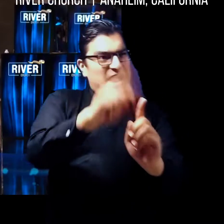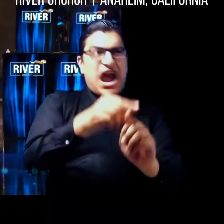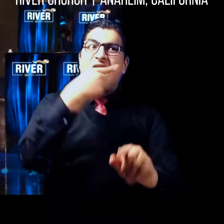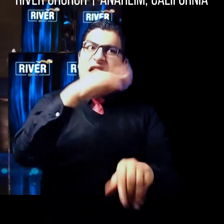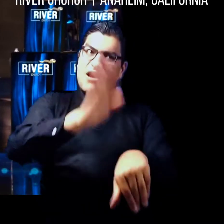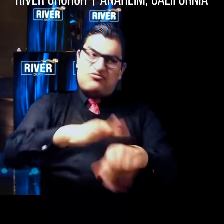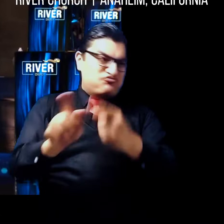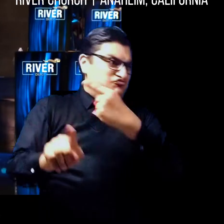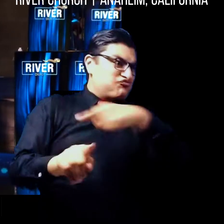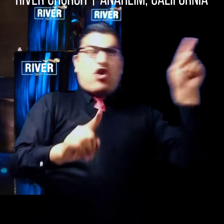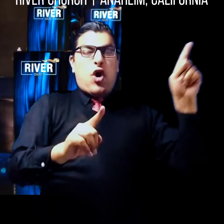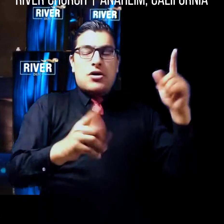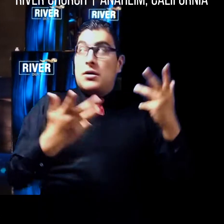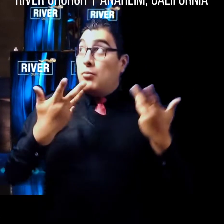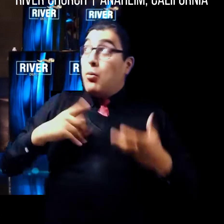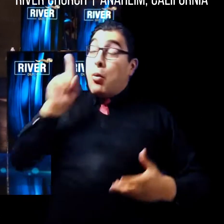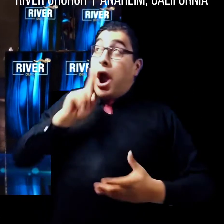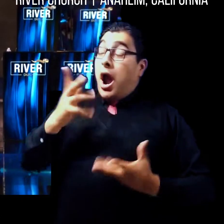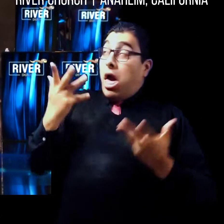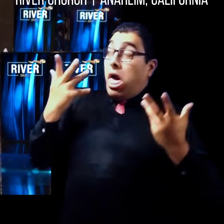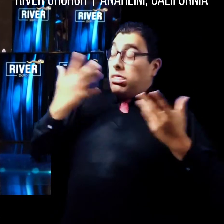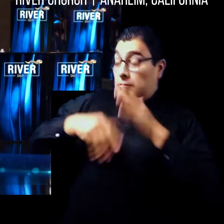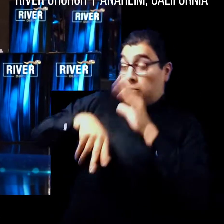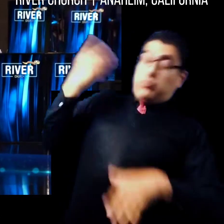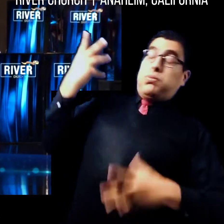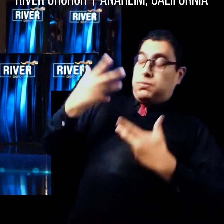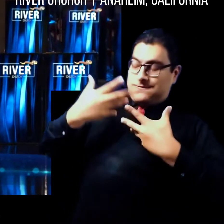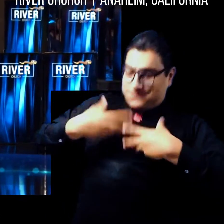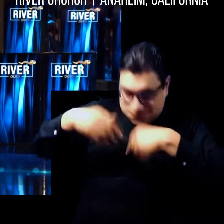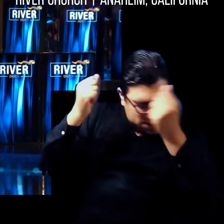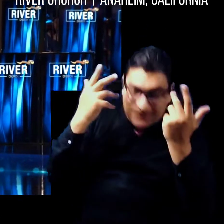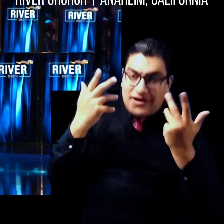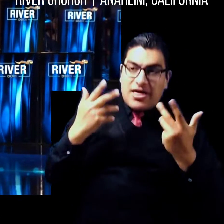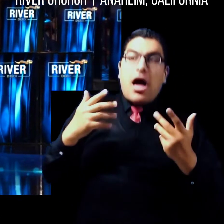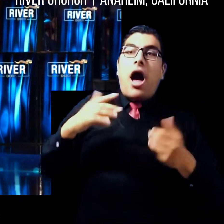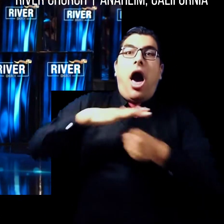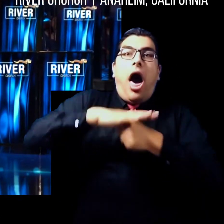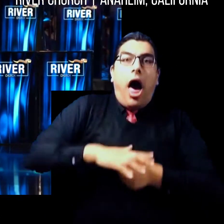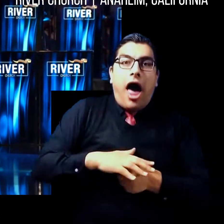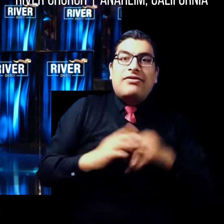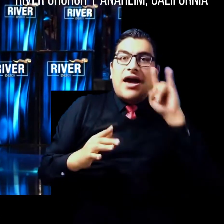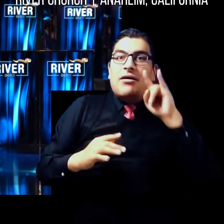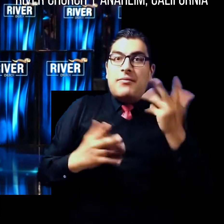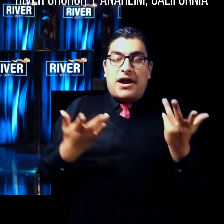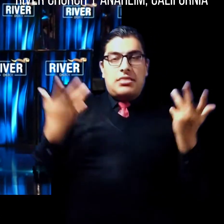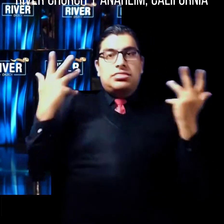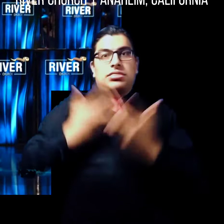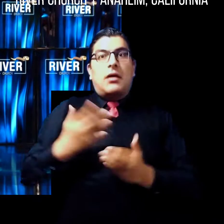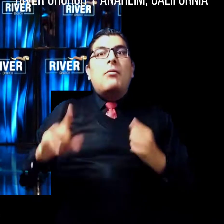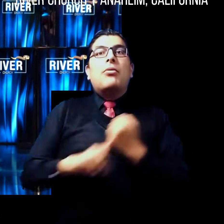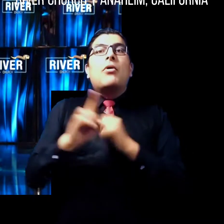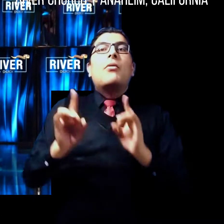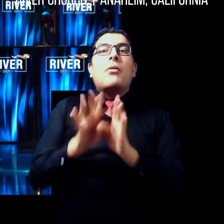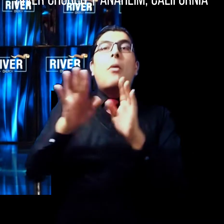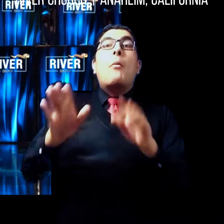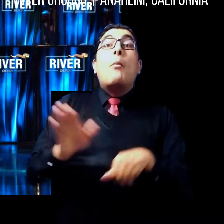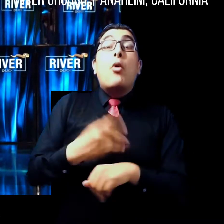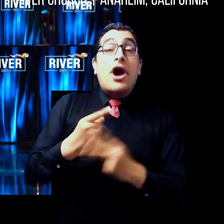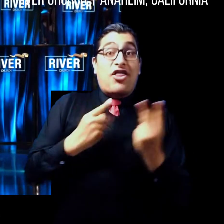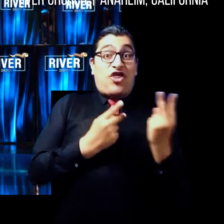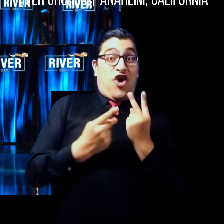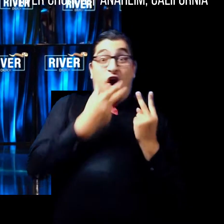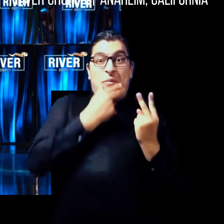fuera. Y la mujer es liberada de la opresión demoníaca. Pero se le arma un lío a Pablo y Silas porque los tipos